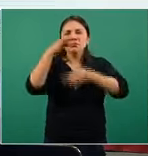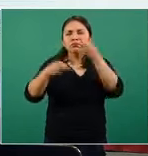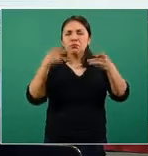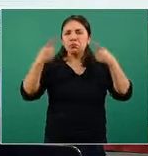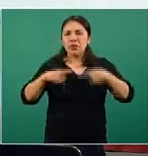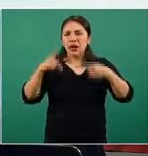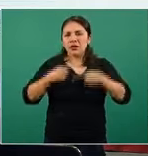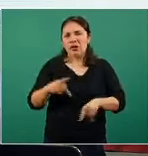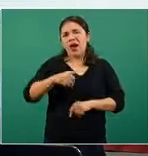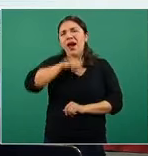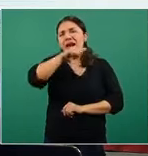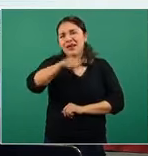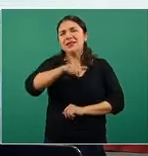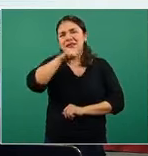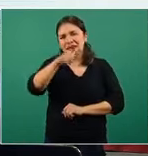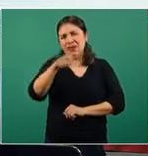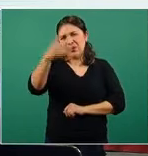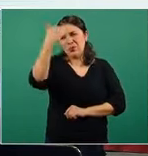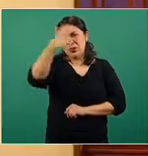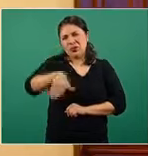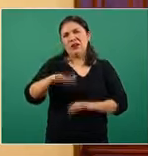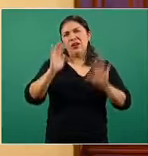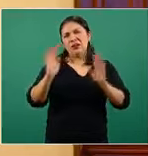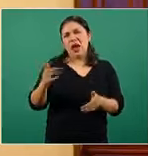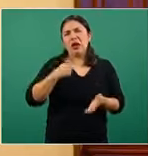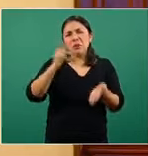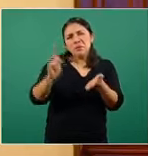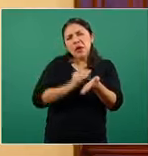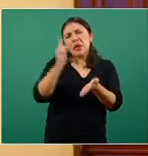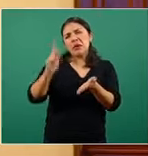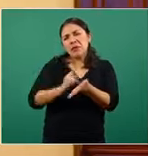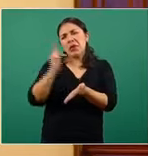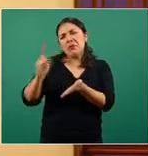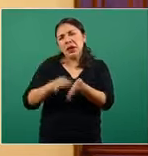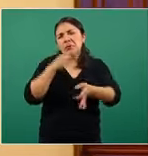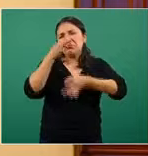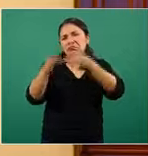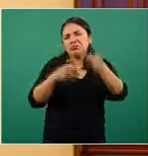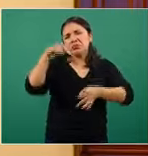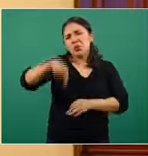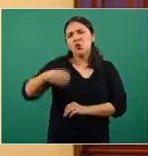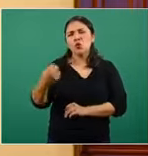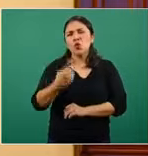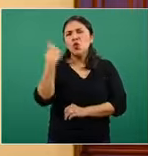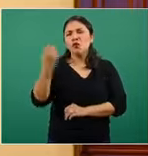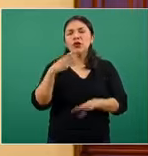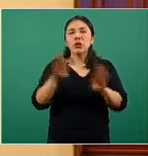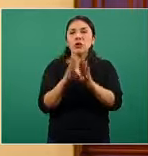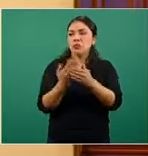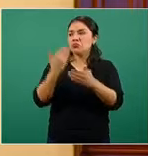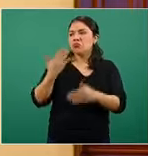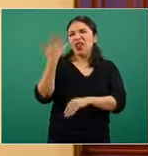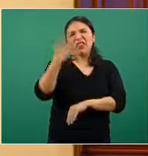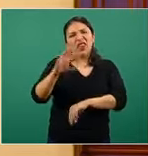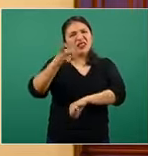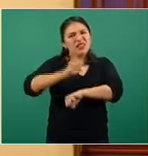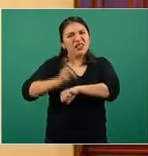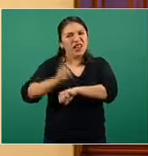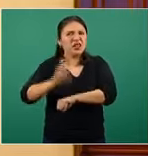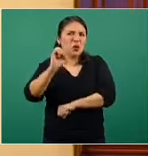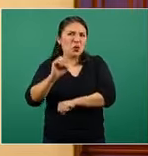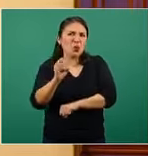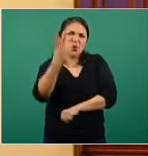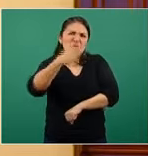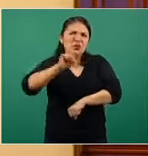ustedes saben, porque lo hemos estado comentando prácticamente en las conferencias de prensa de los últimos 10 días o ya